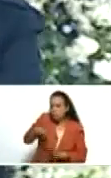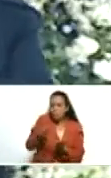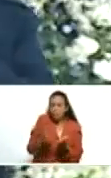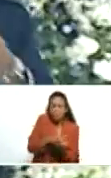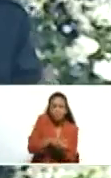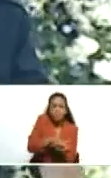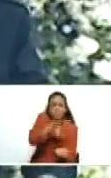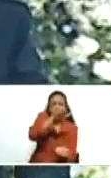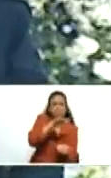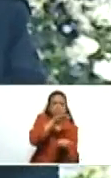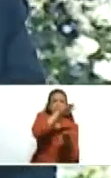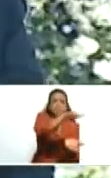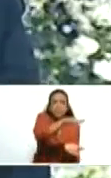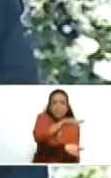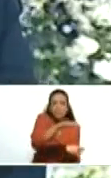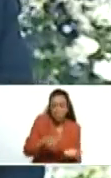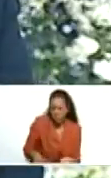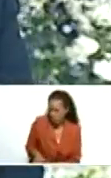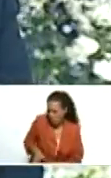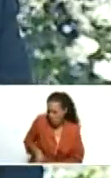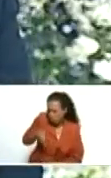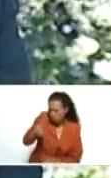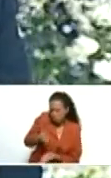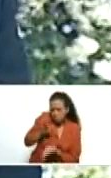cartas y proyectos de todo el mapire